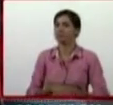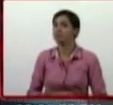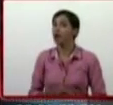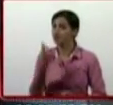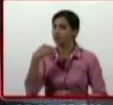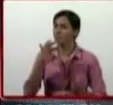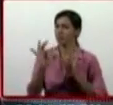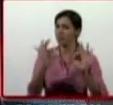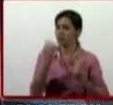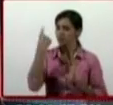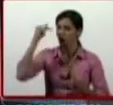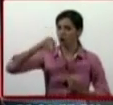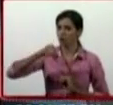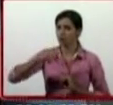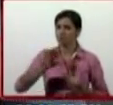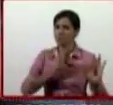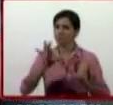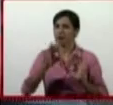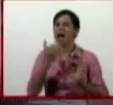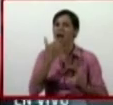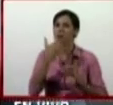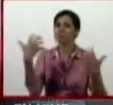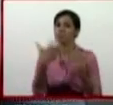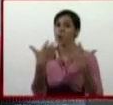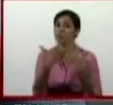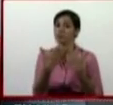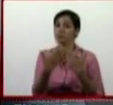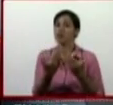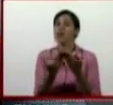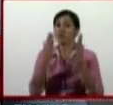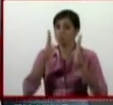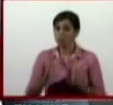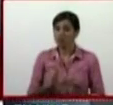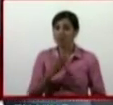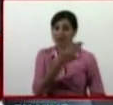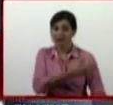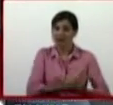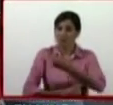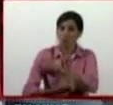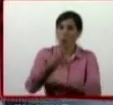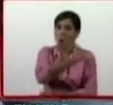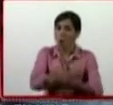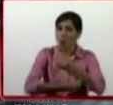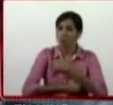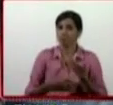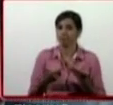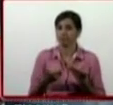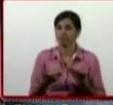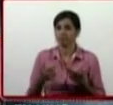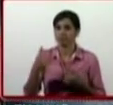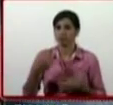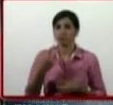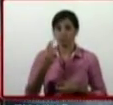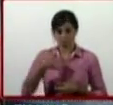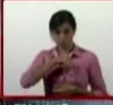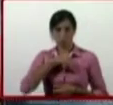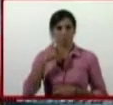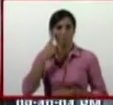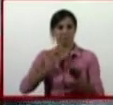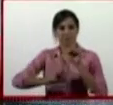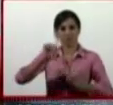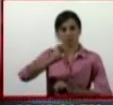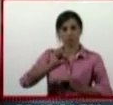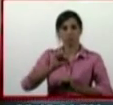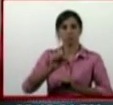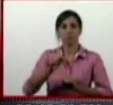hoy actos violentos donde iba a haber estudiantes heridos en el país. Nosotros tomamos las previsiones para que haya